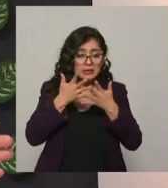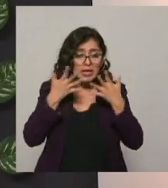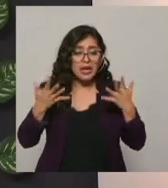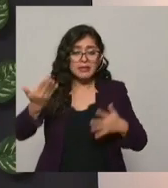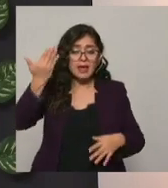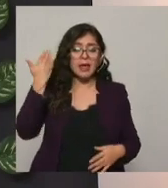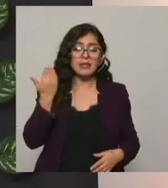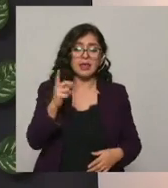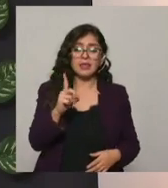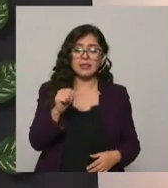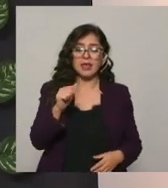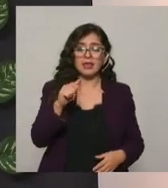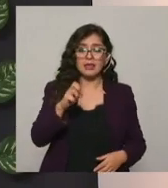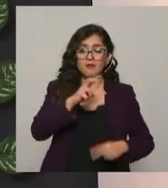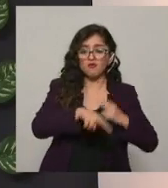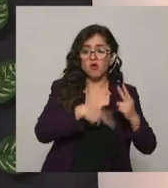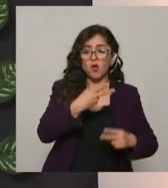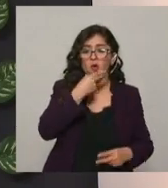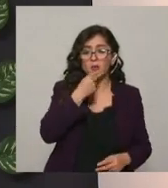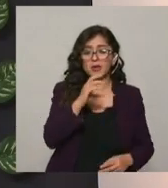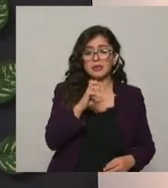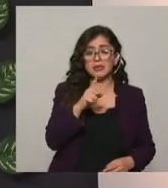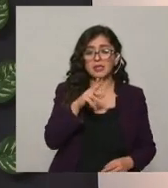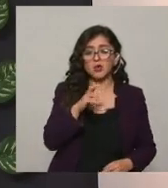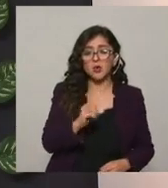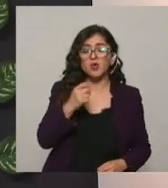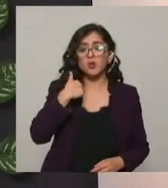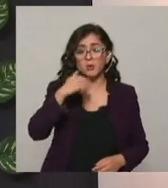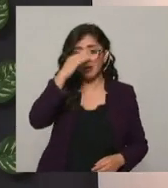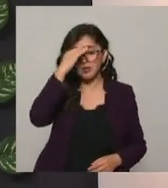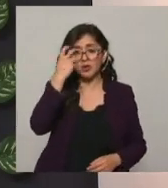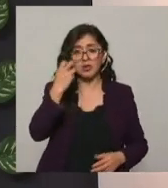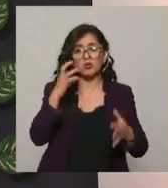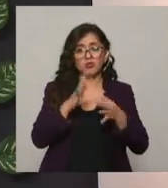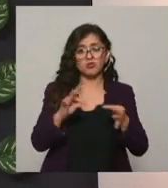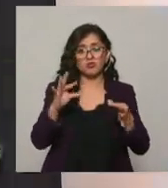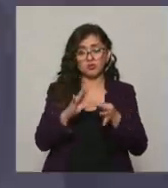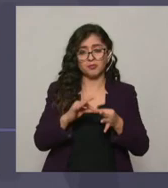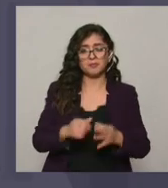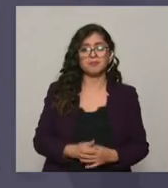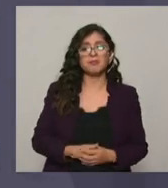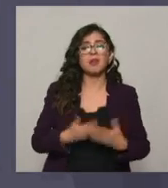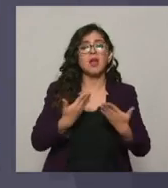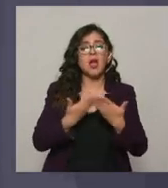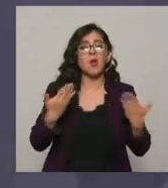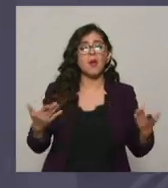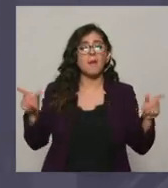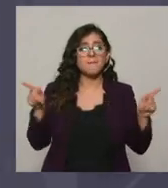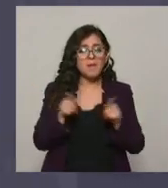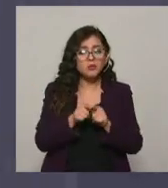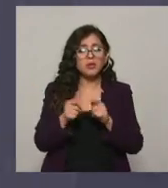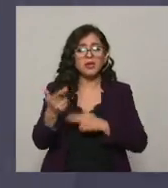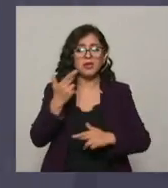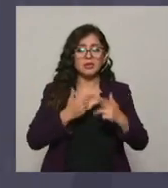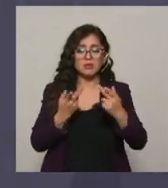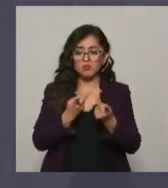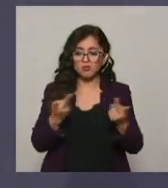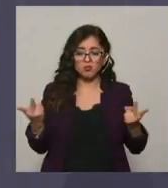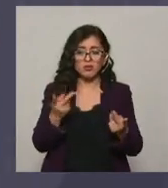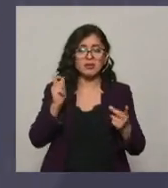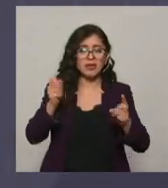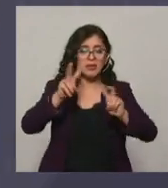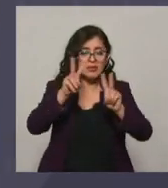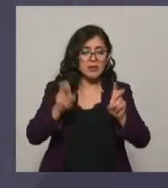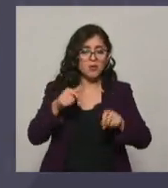llegó hasta con Ciro, ¿no? Entonces creo que tenemos que hablar también de eso. Bien, vamos a hacer una pausa, ya volvemos en la mesa. El tema de